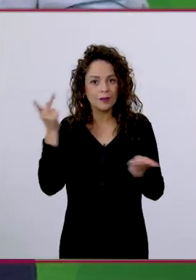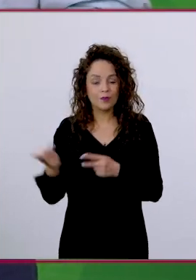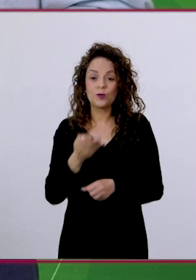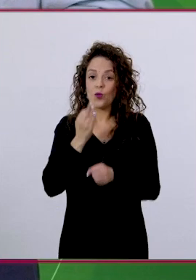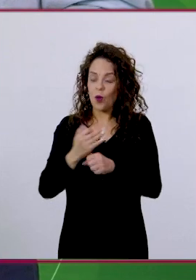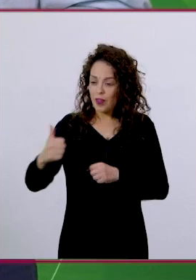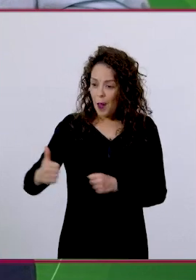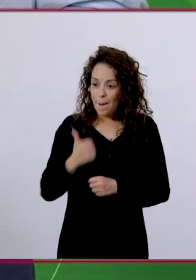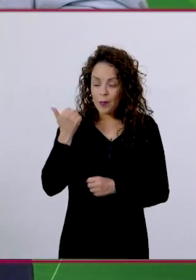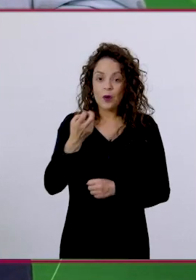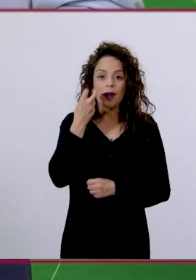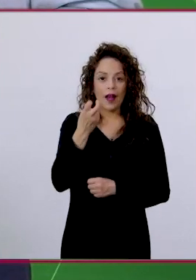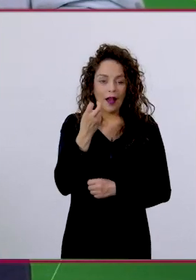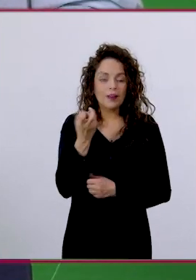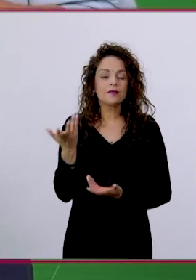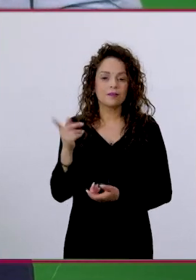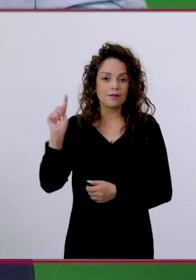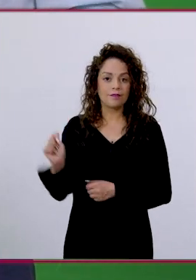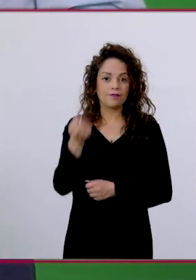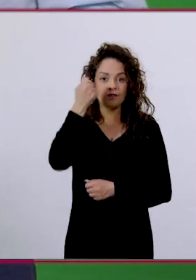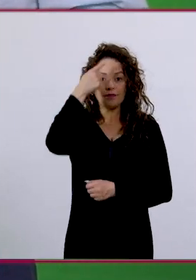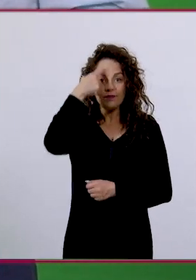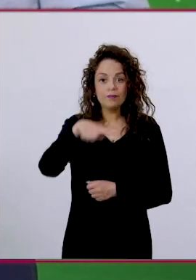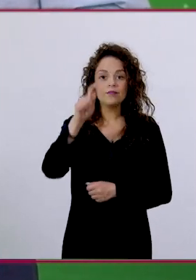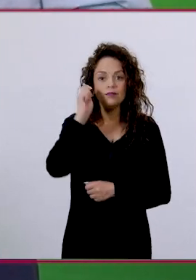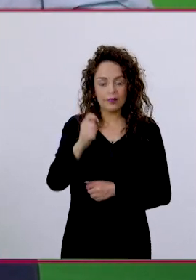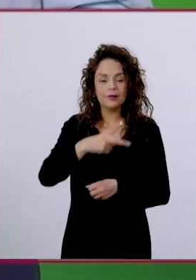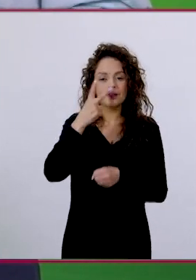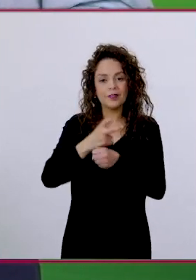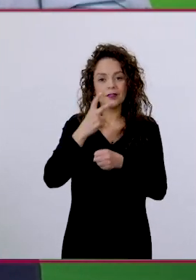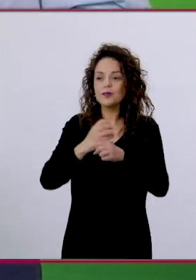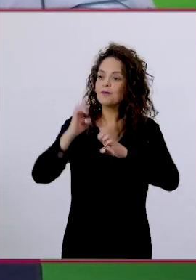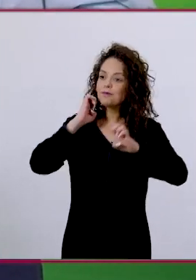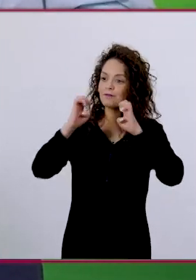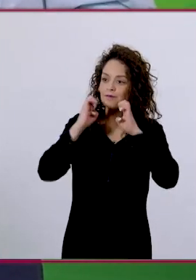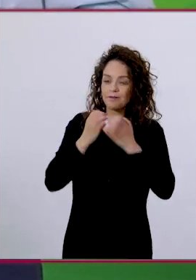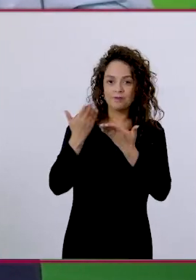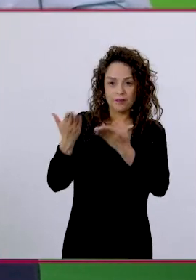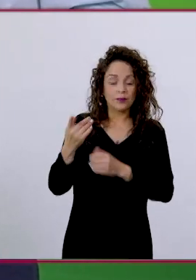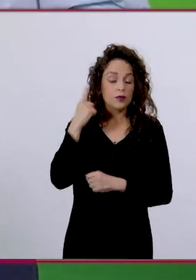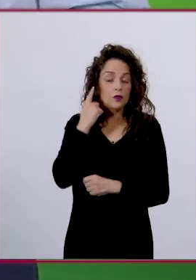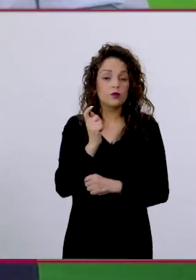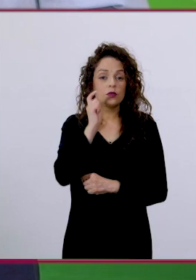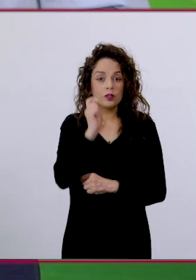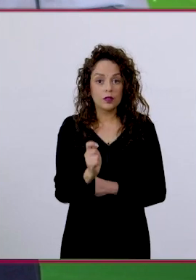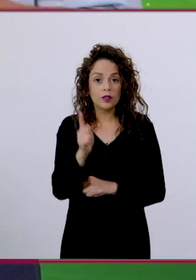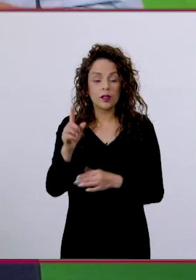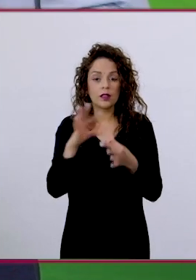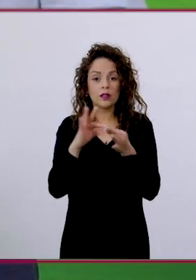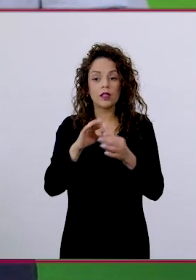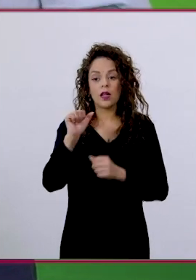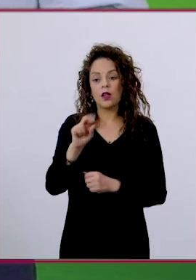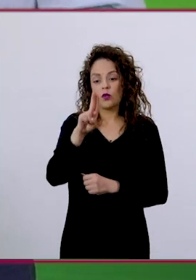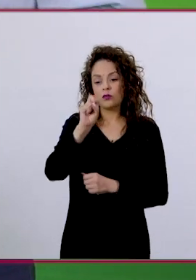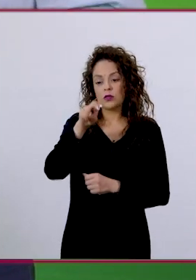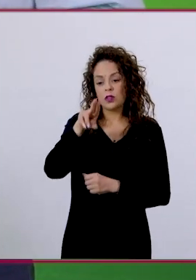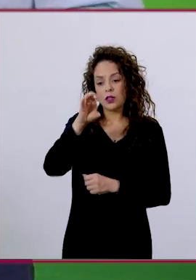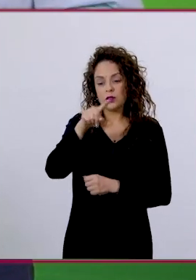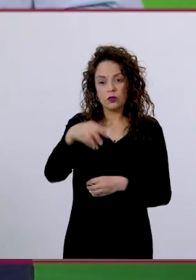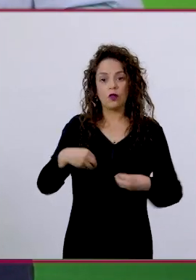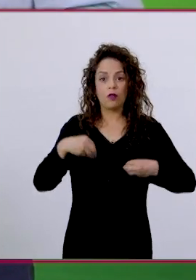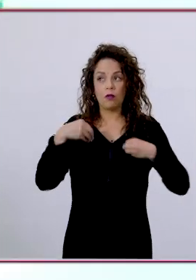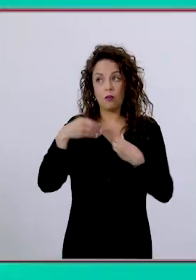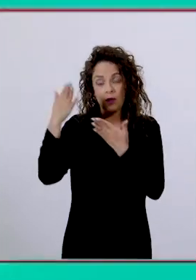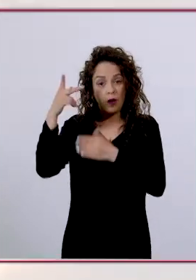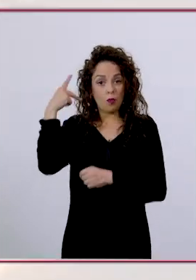aprovechemos nuestras tecnologías para ir a la segunda parte de la entrevista. Aquí escucharemos el testimonio de don Ausencio, él es habitante de la comunidad de